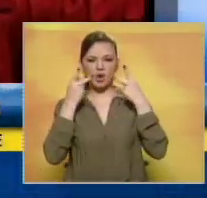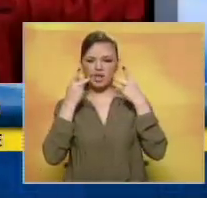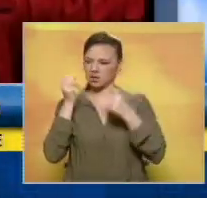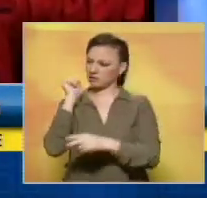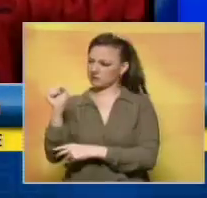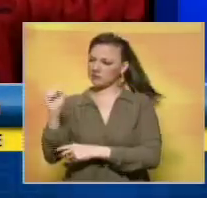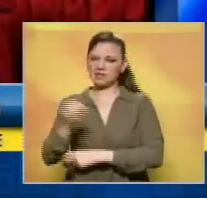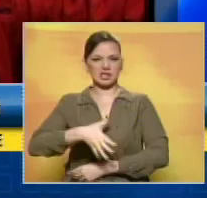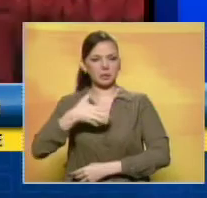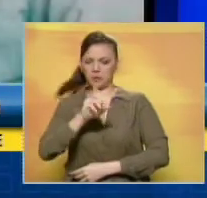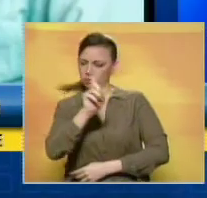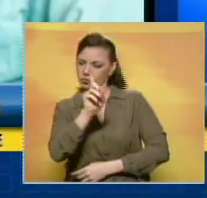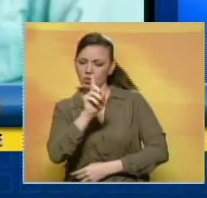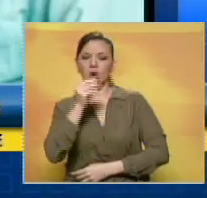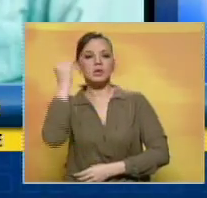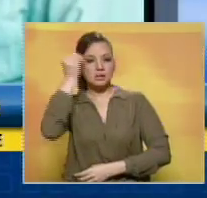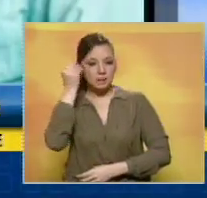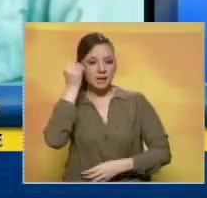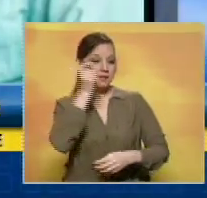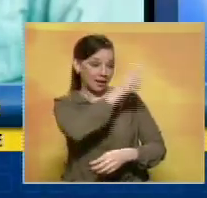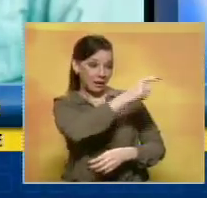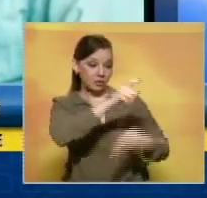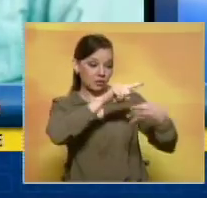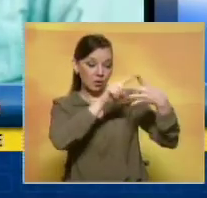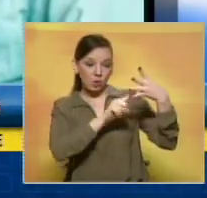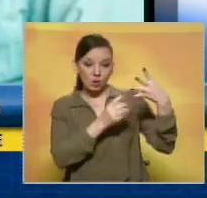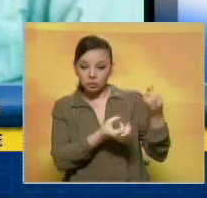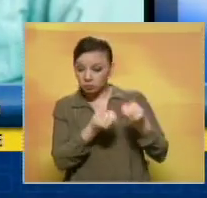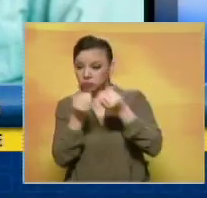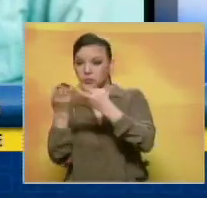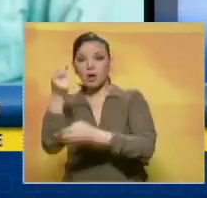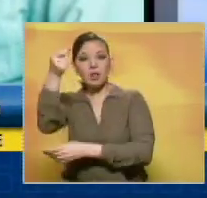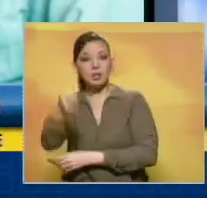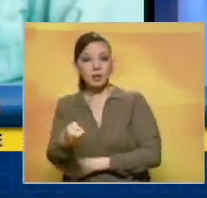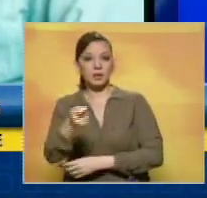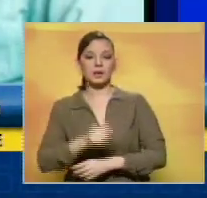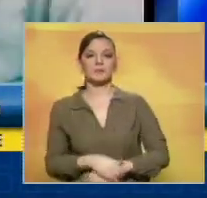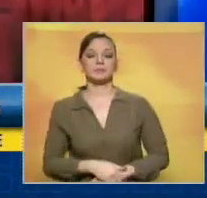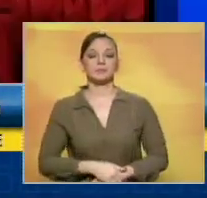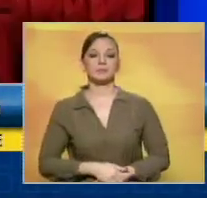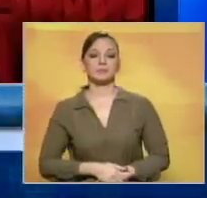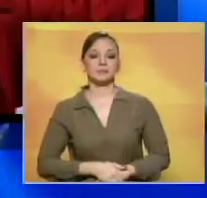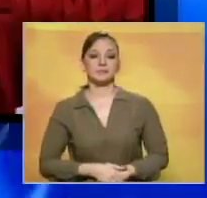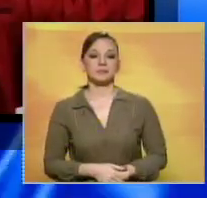asesinato del alcalde. En las próximas horas los implicados serán puestos a la orden de los tribunales.